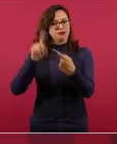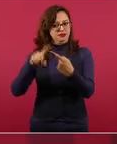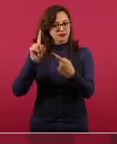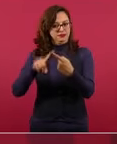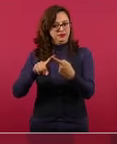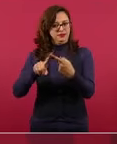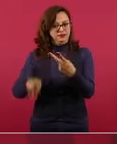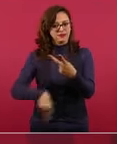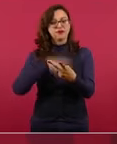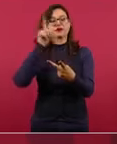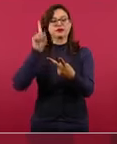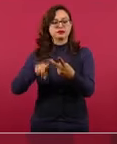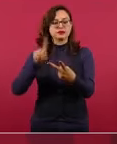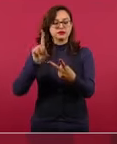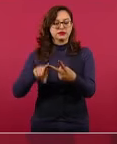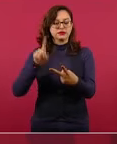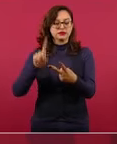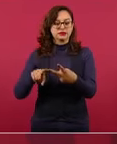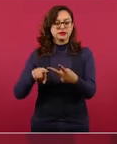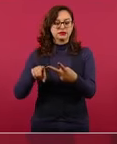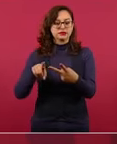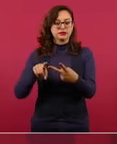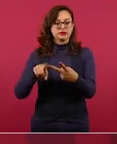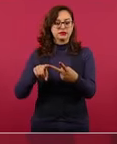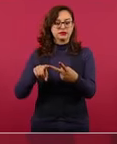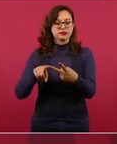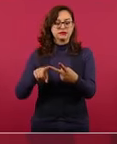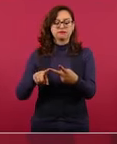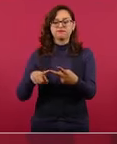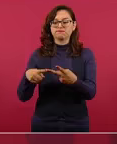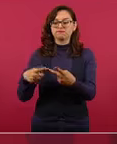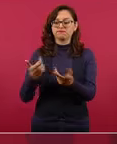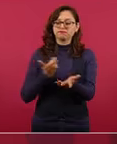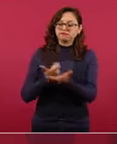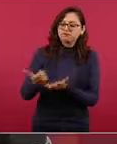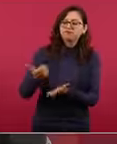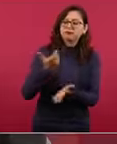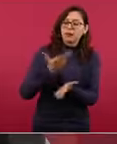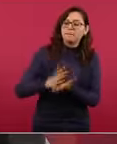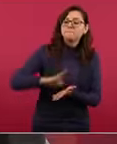cobraban de más en el financiamiento